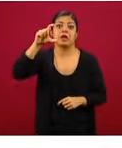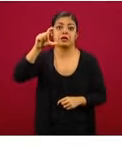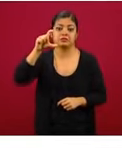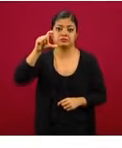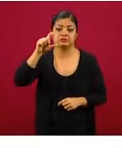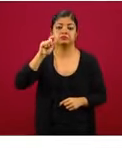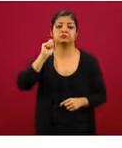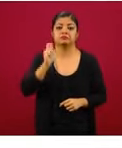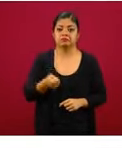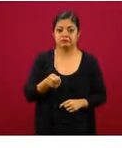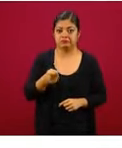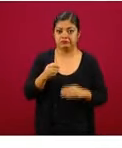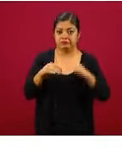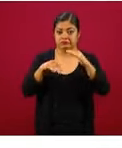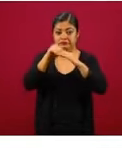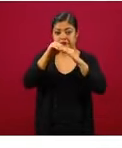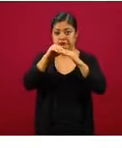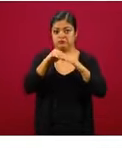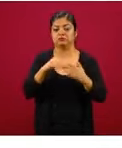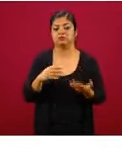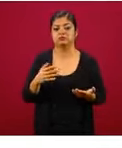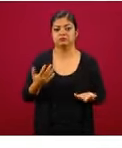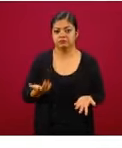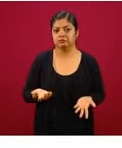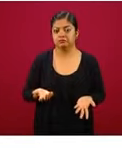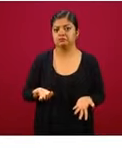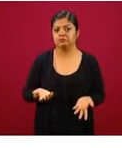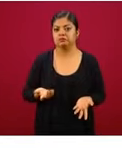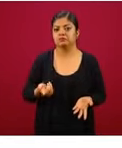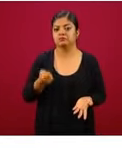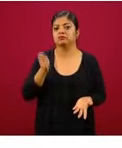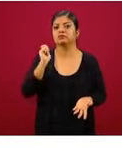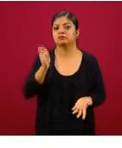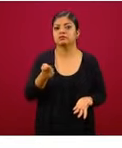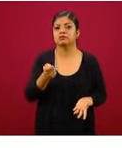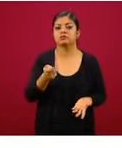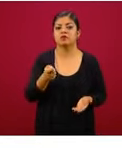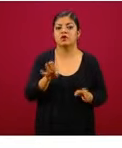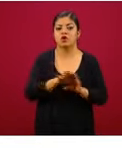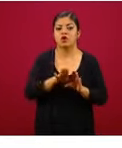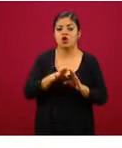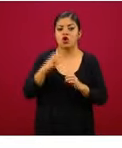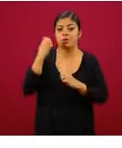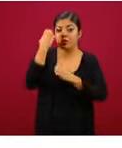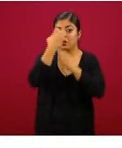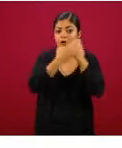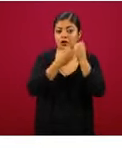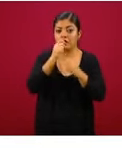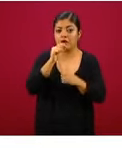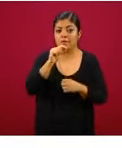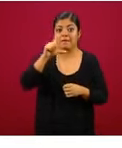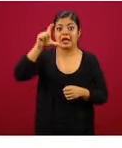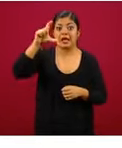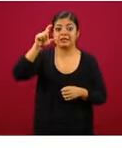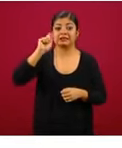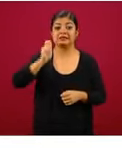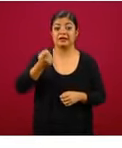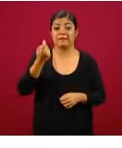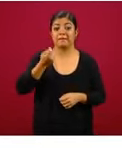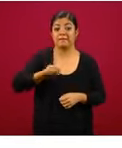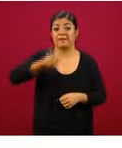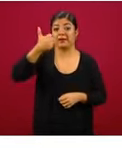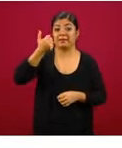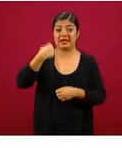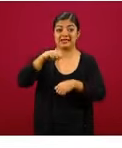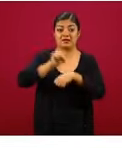llegar a ese punto. Una tendencia observable, ascendente, que se dio hasta la primera semana